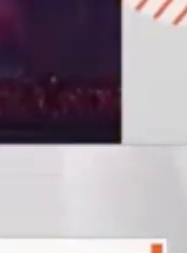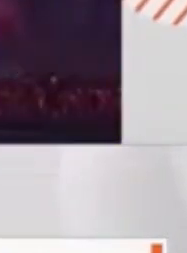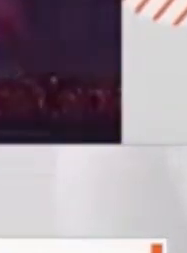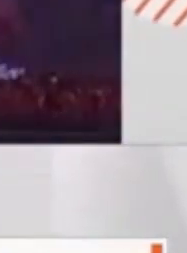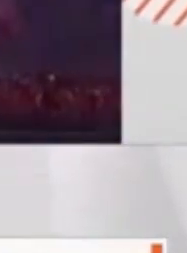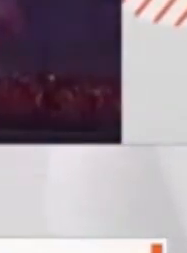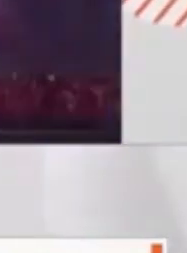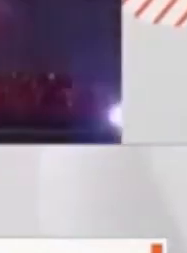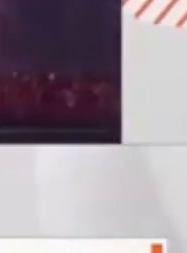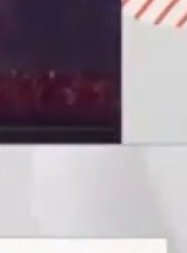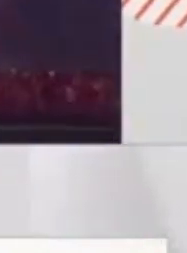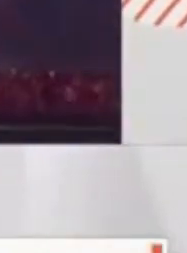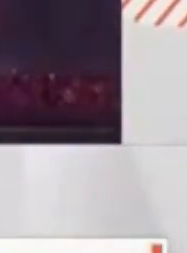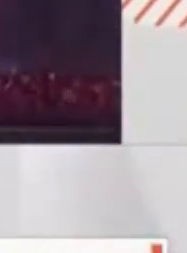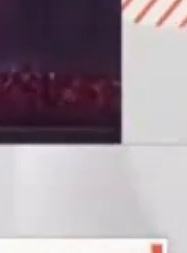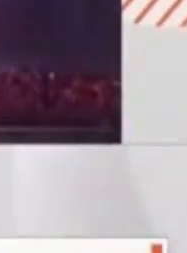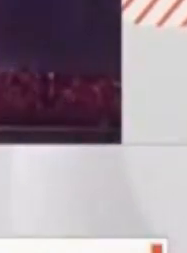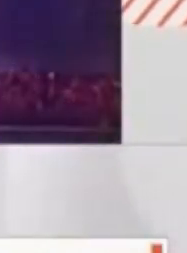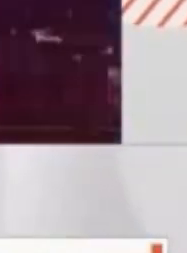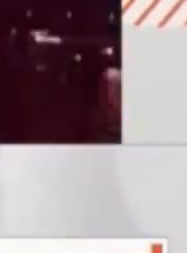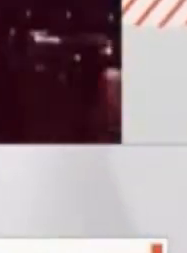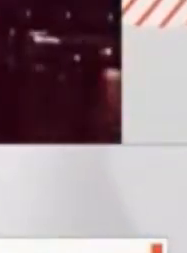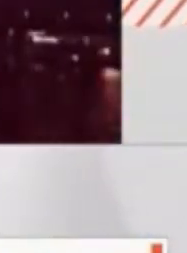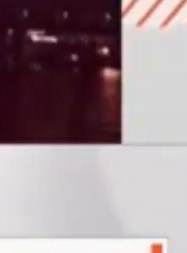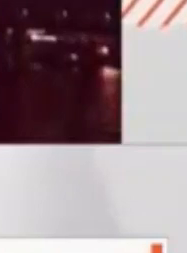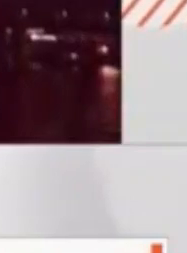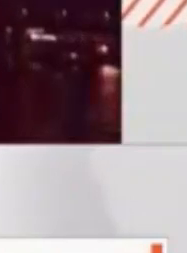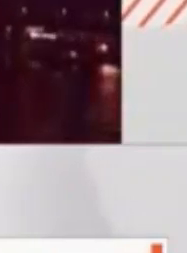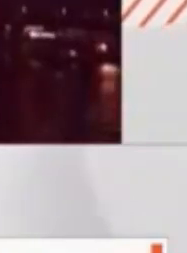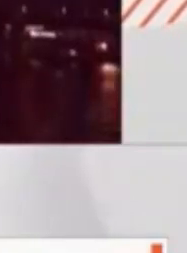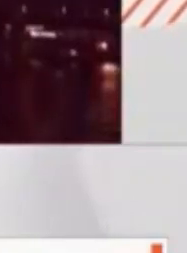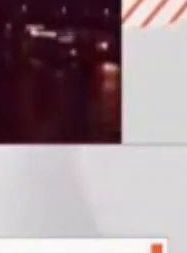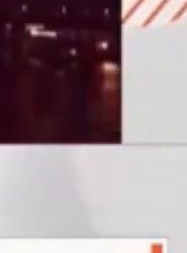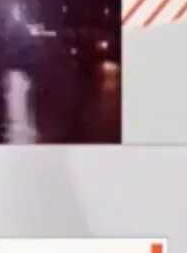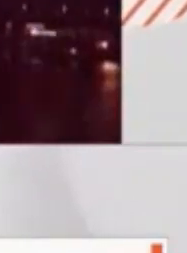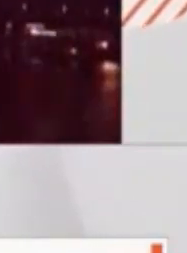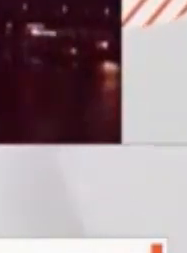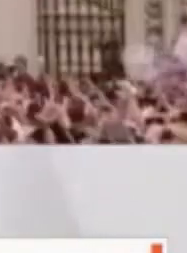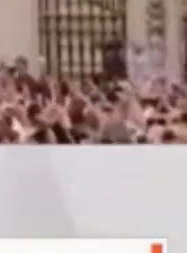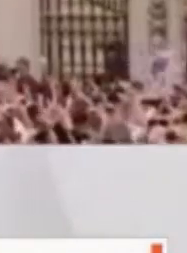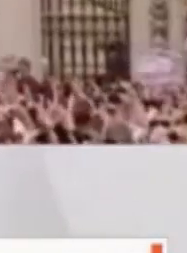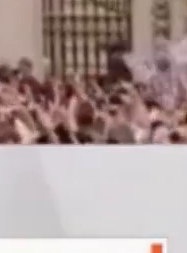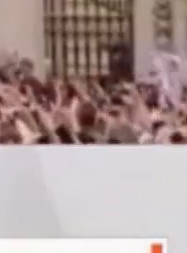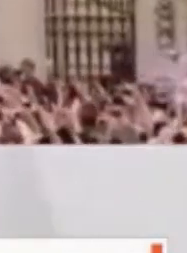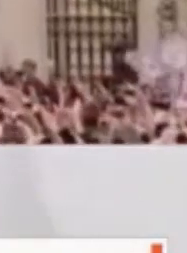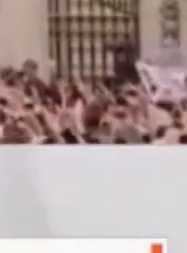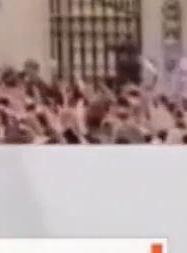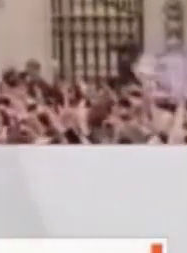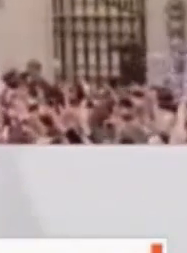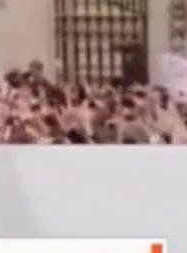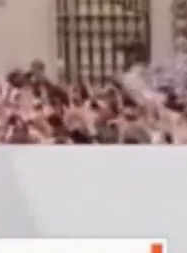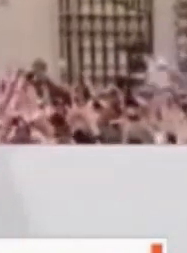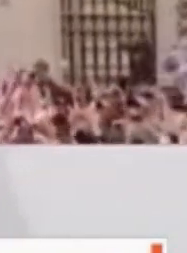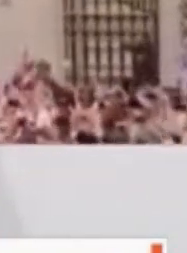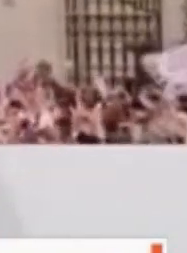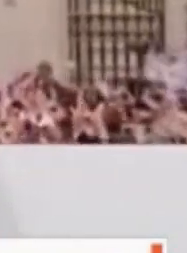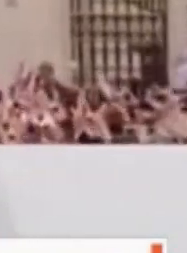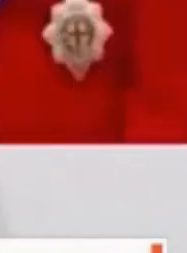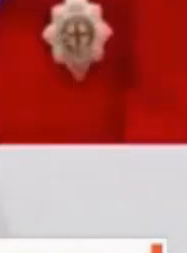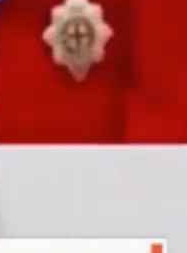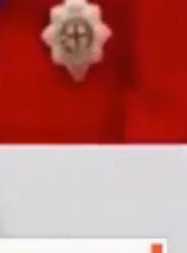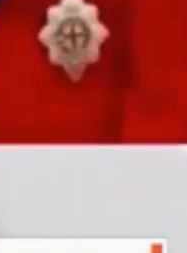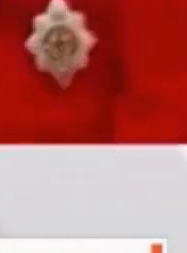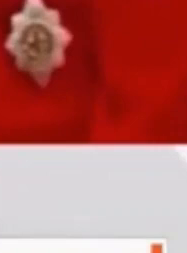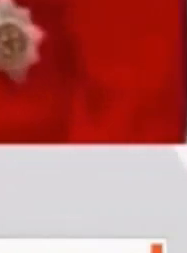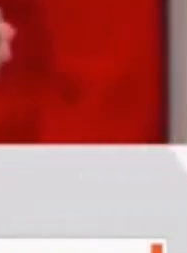a hacer un esfuerzo, ya lo ha hecho, lleva casi 20 años casado con Camila, la reina consorte, y se ha hecho un trabajo para que